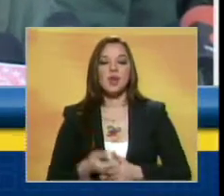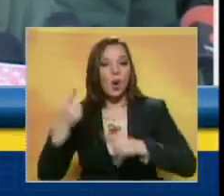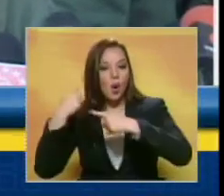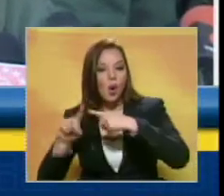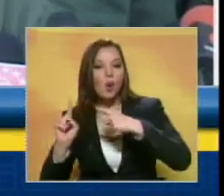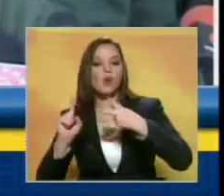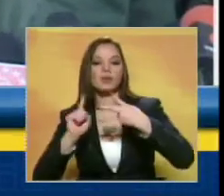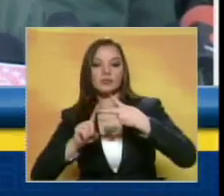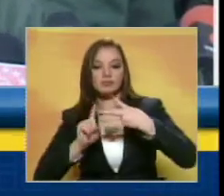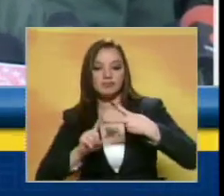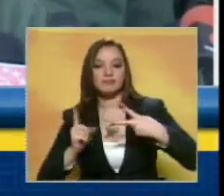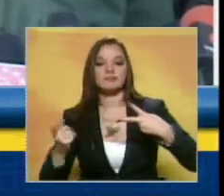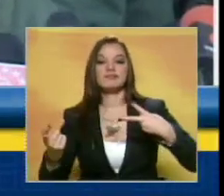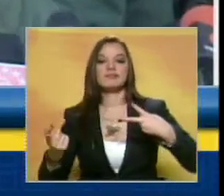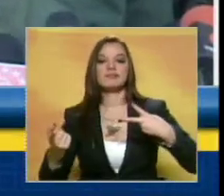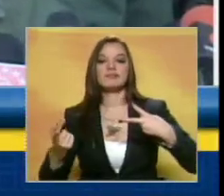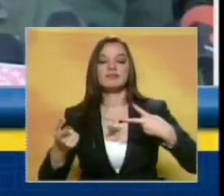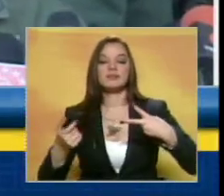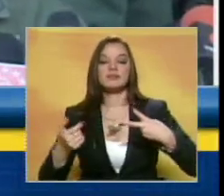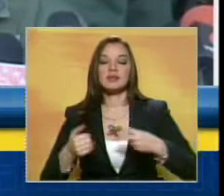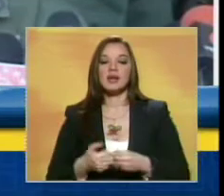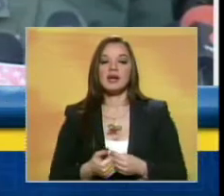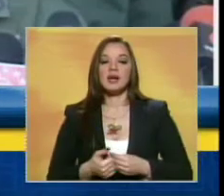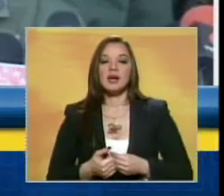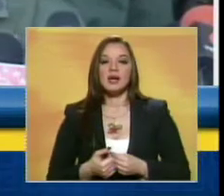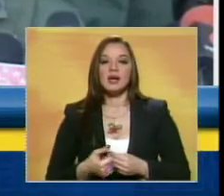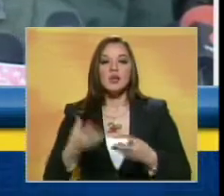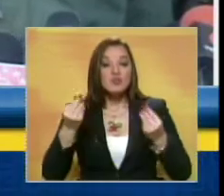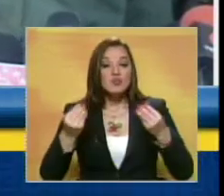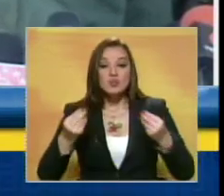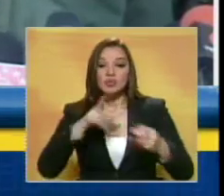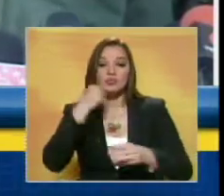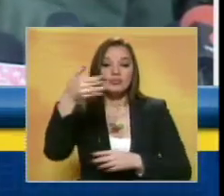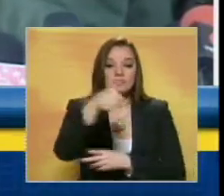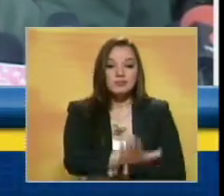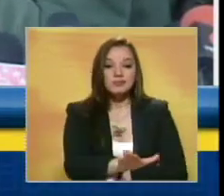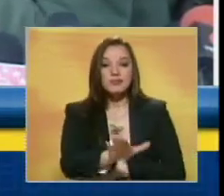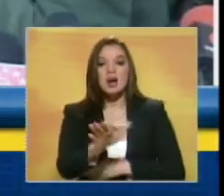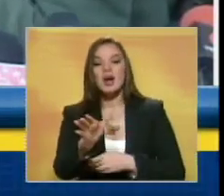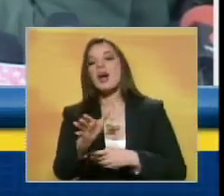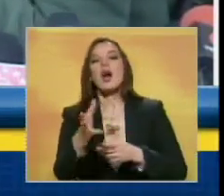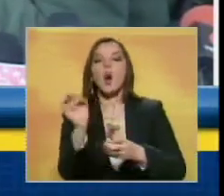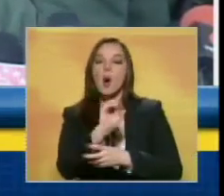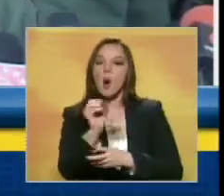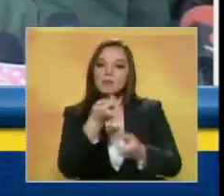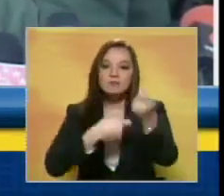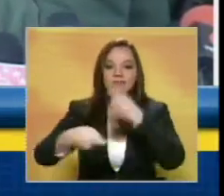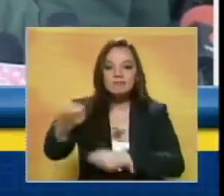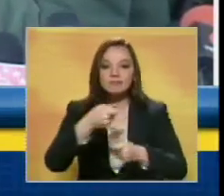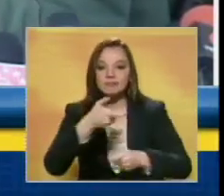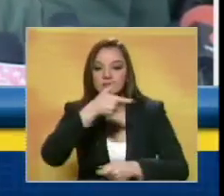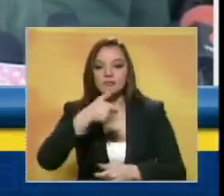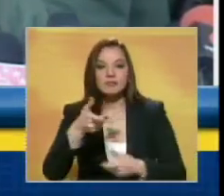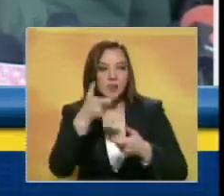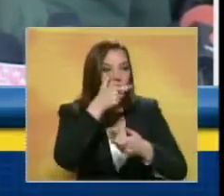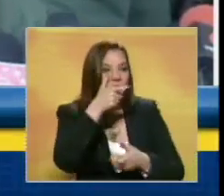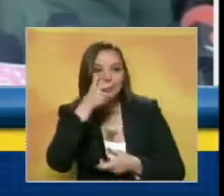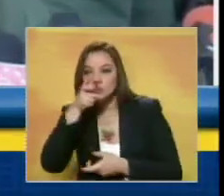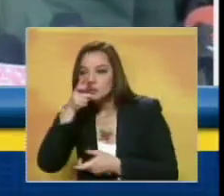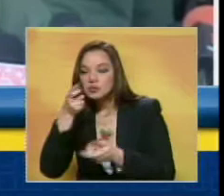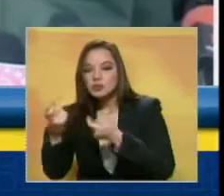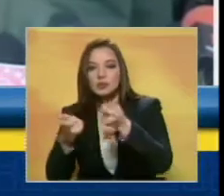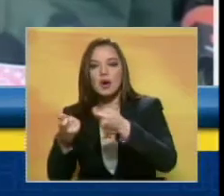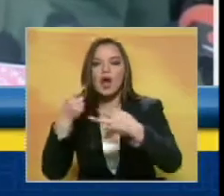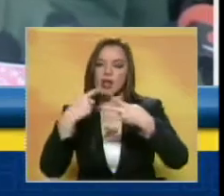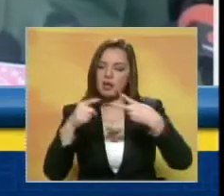Otra de las variables es la reducción de los índices de criminalidad en la frontera. Son variables